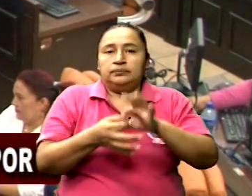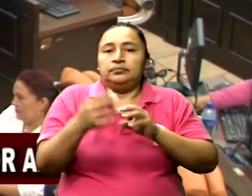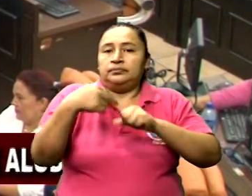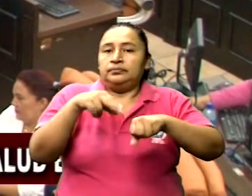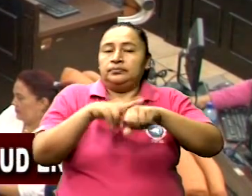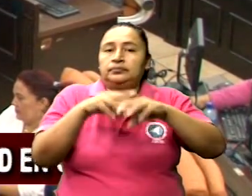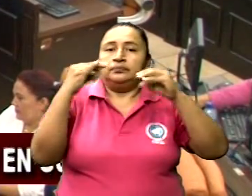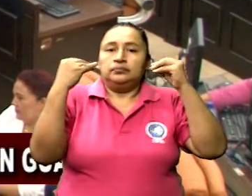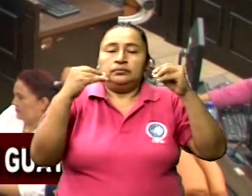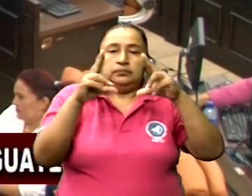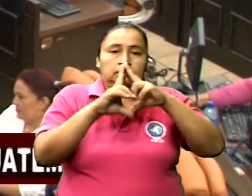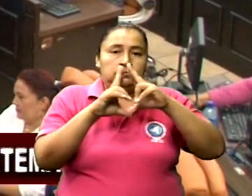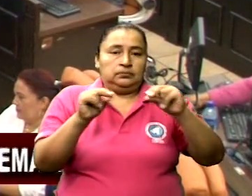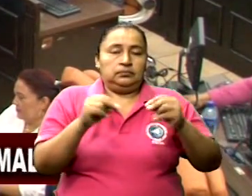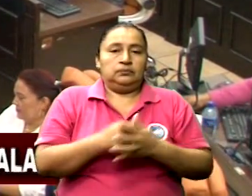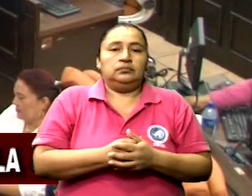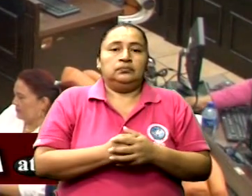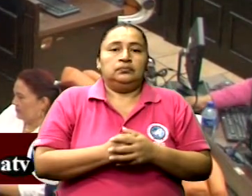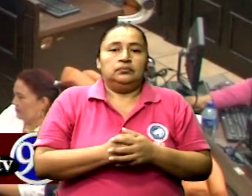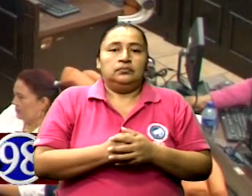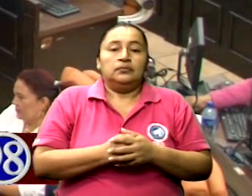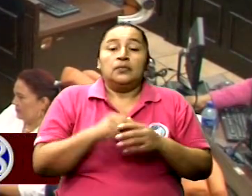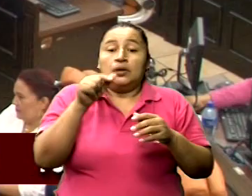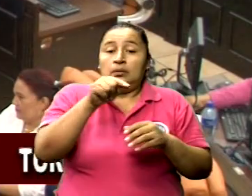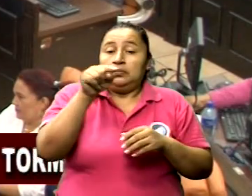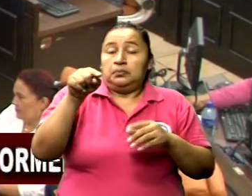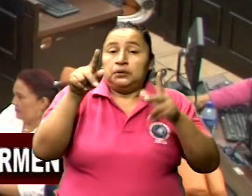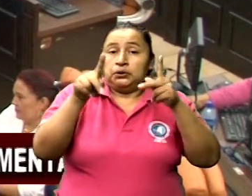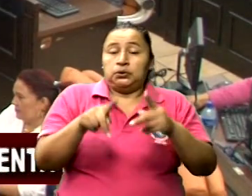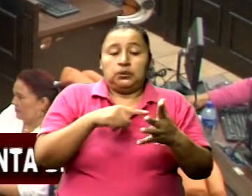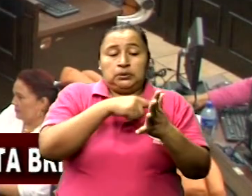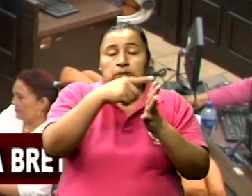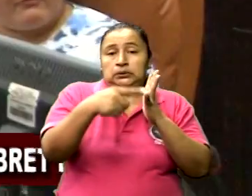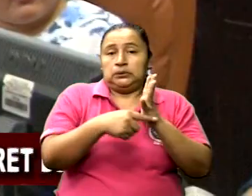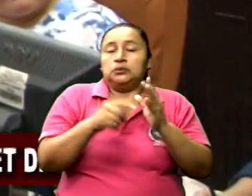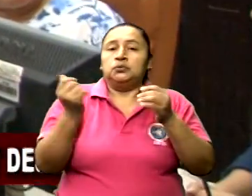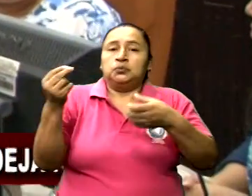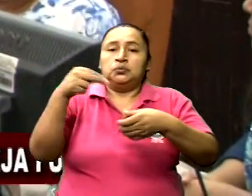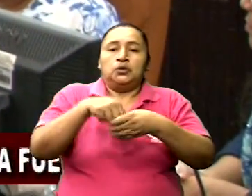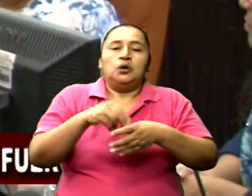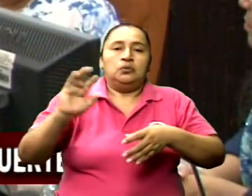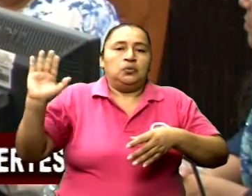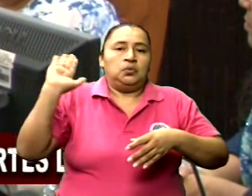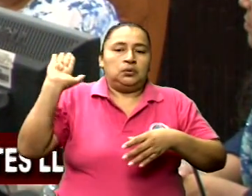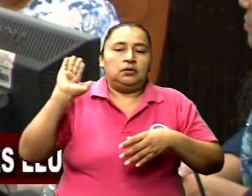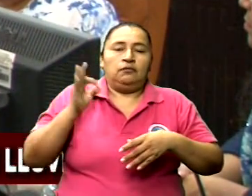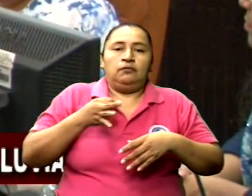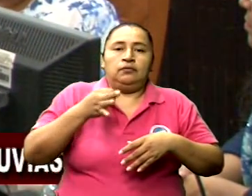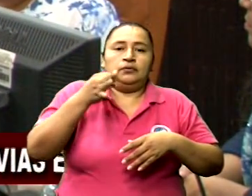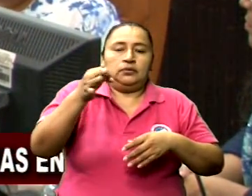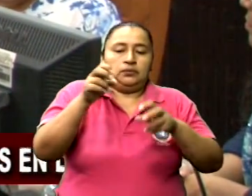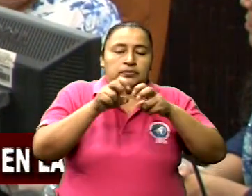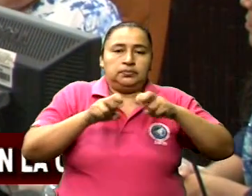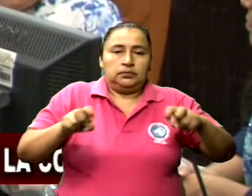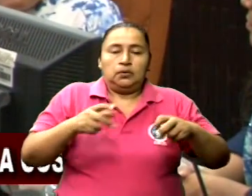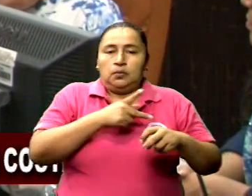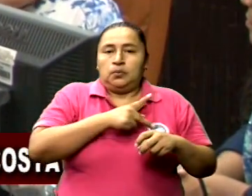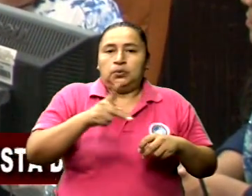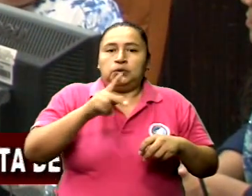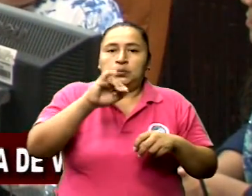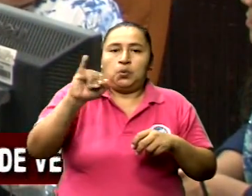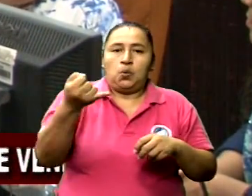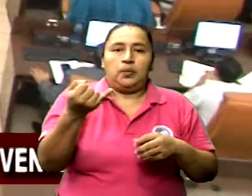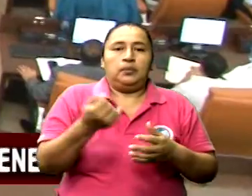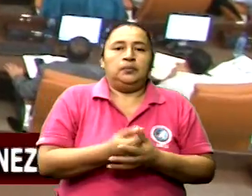de Educación del país. Las y los integrantes del CENEA serán juramentados en la sesión plenaria de este próximo